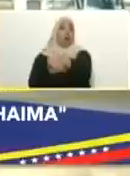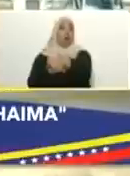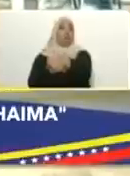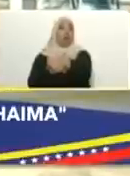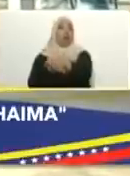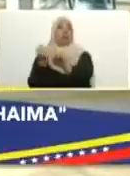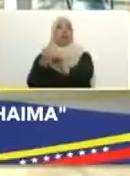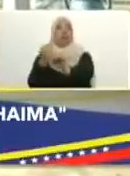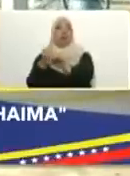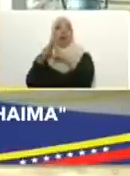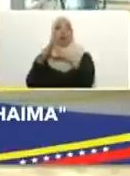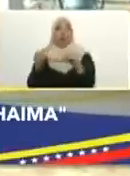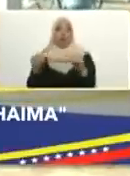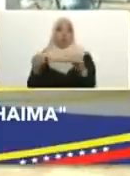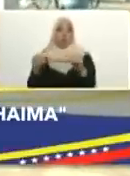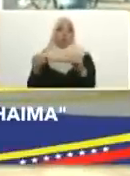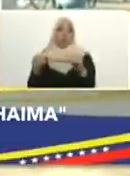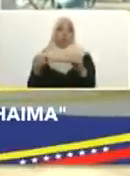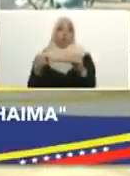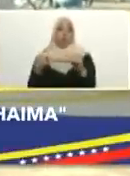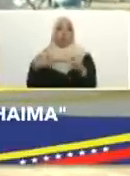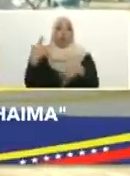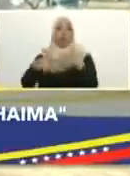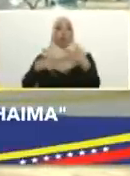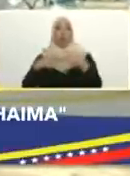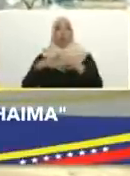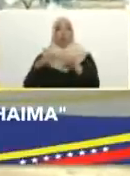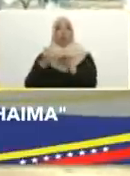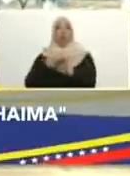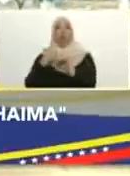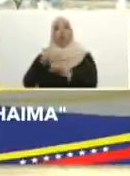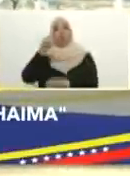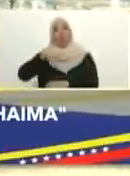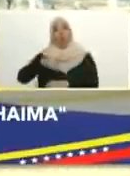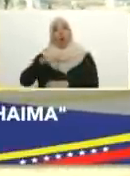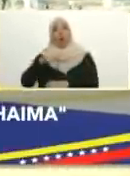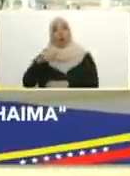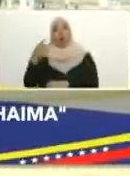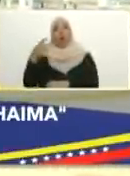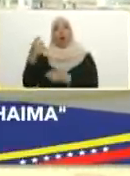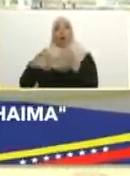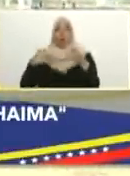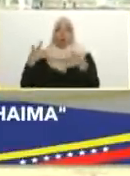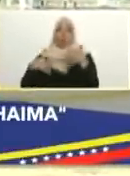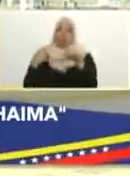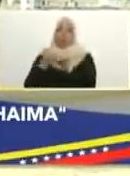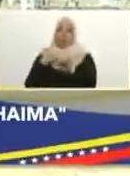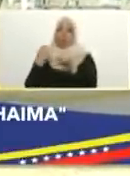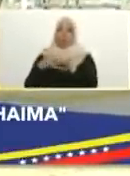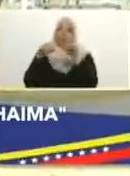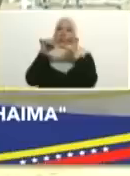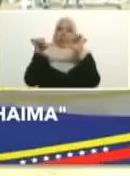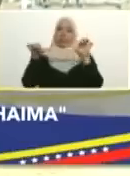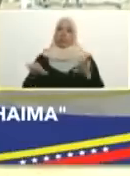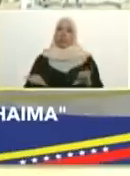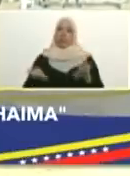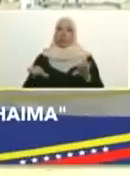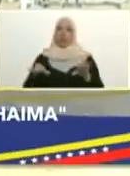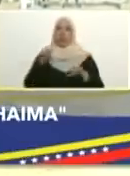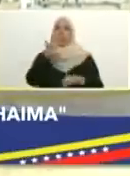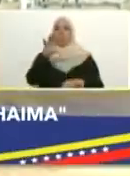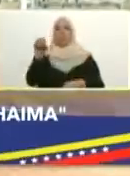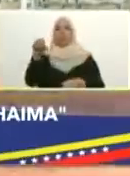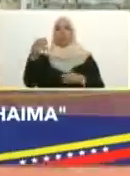clase, todos los trabajadores, donde les estamos entregando el día de hoy la Macoya modelo,